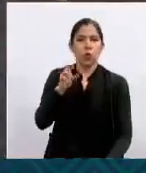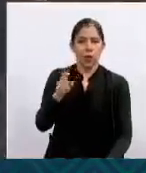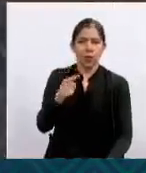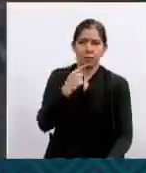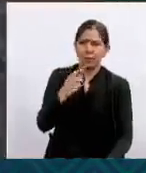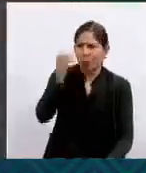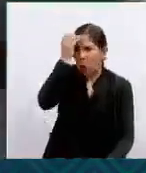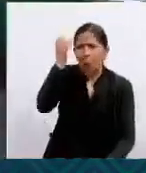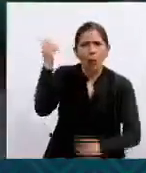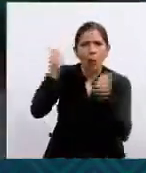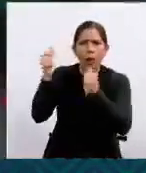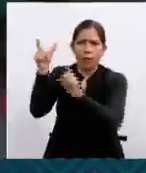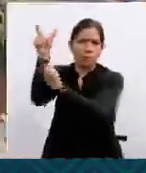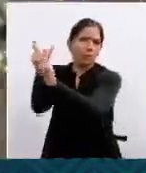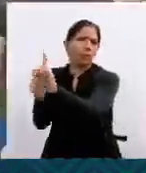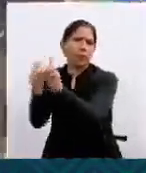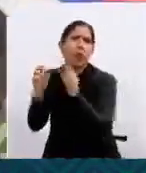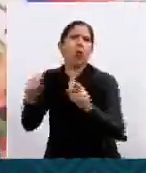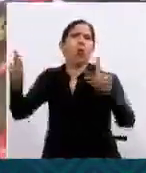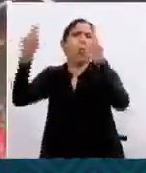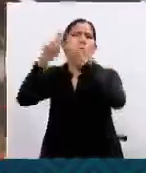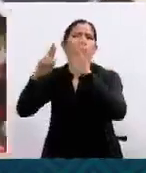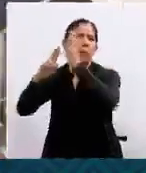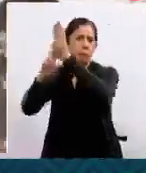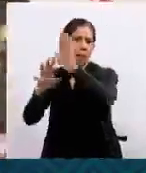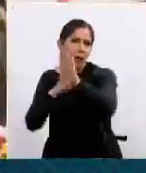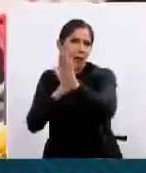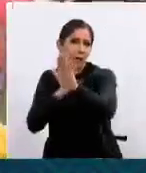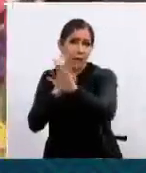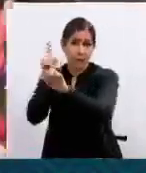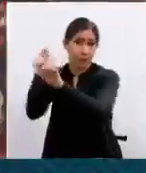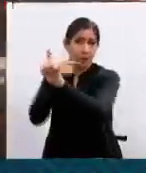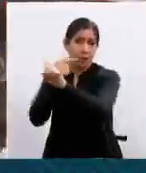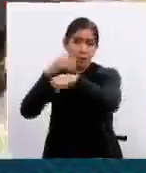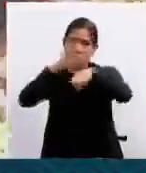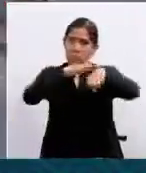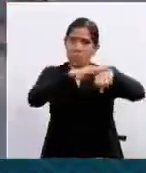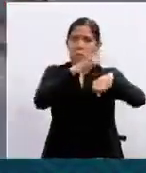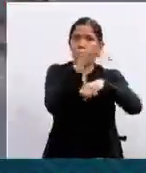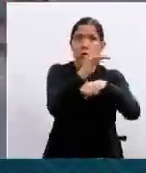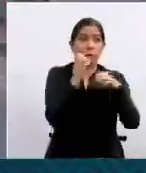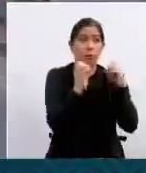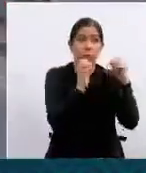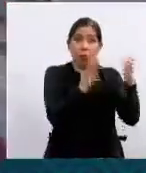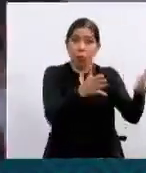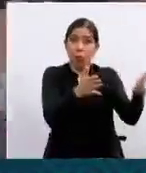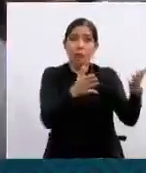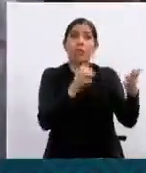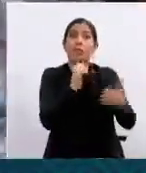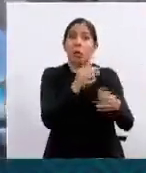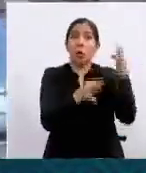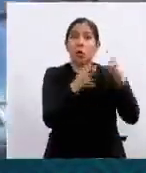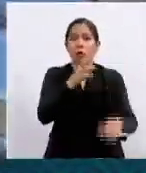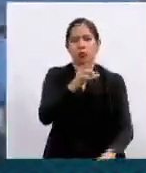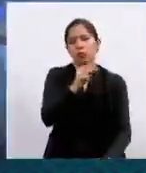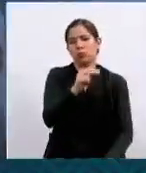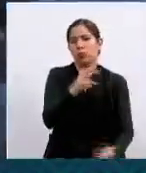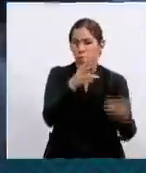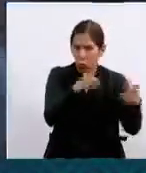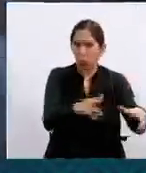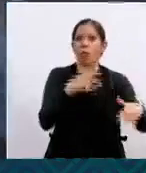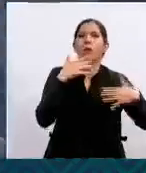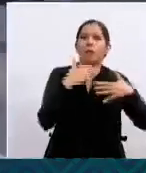sayán a quien pidió al gobierno boliviano que estos hechos de sangre no queden en la impunidad y que el estado de bolivia debe